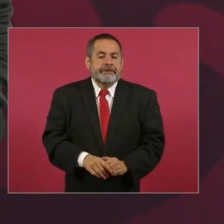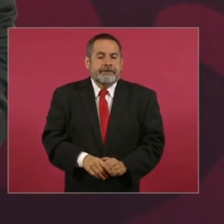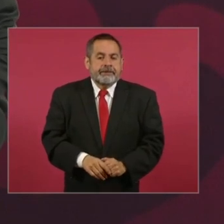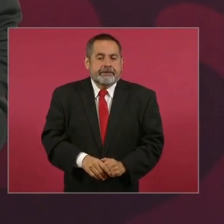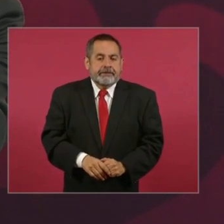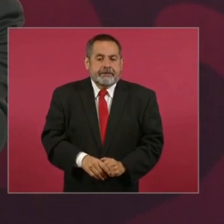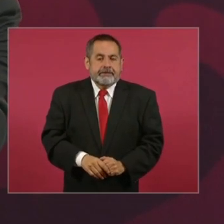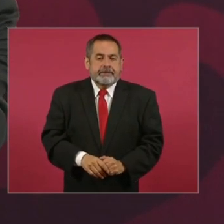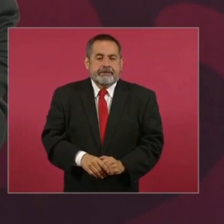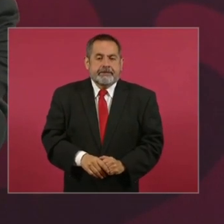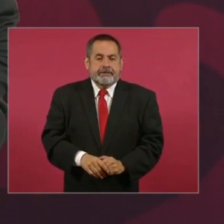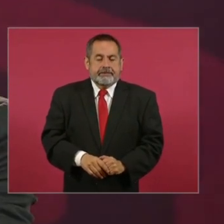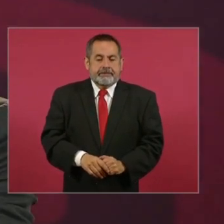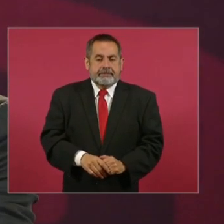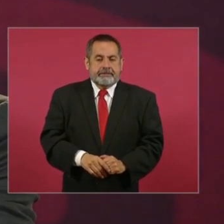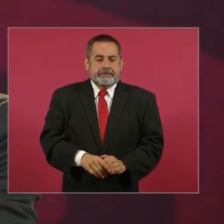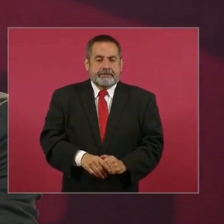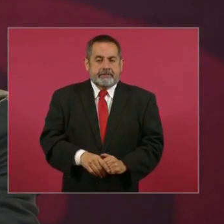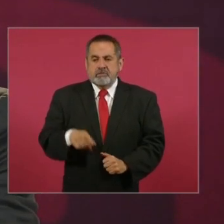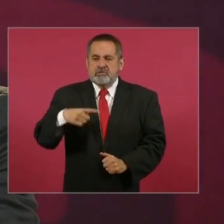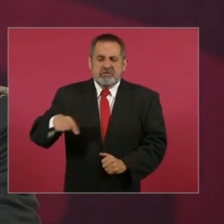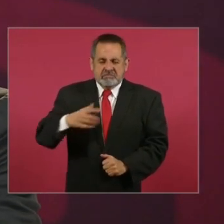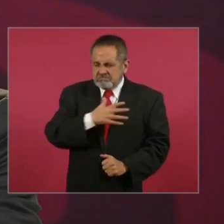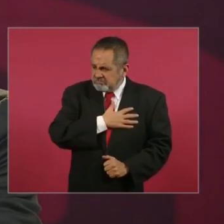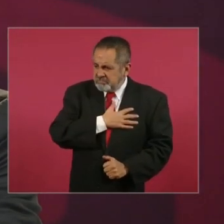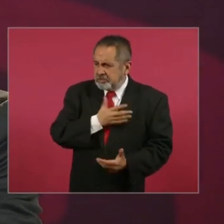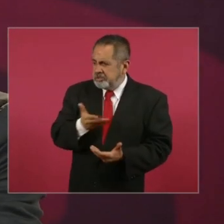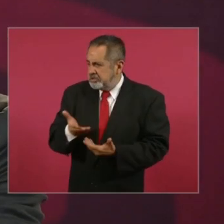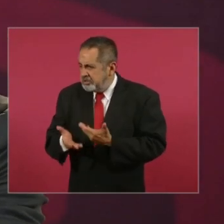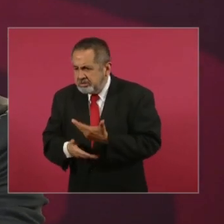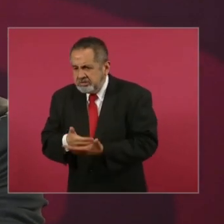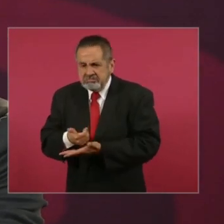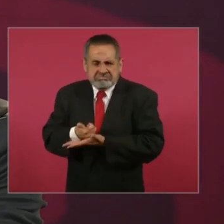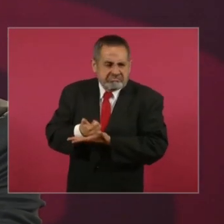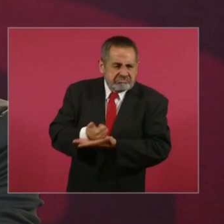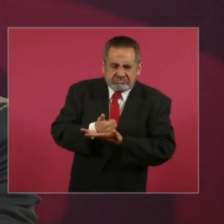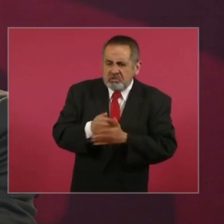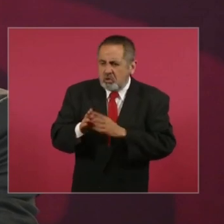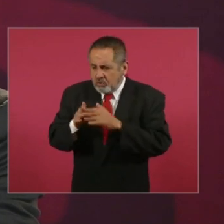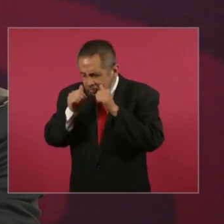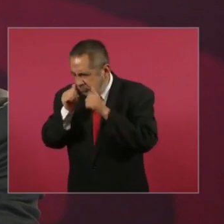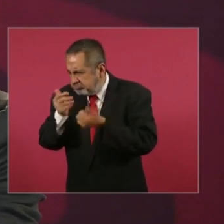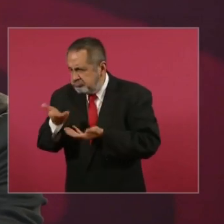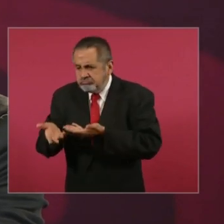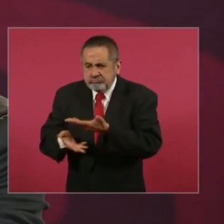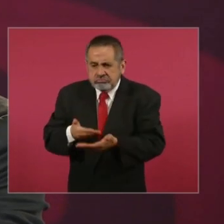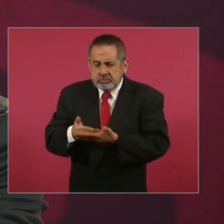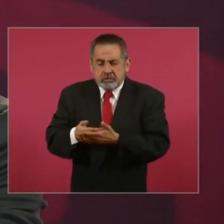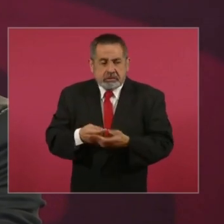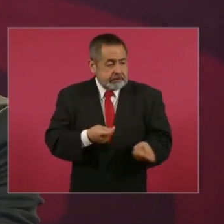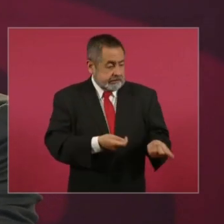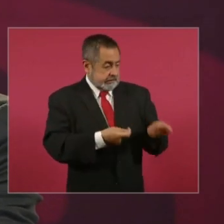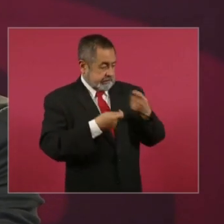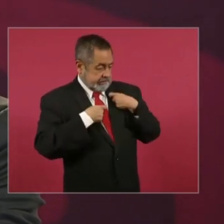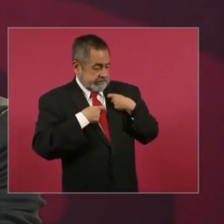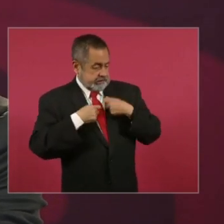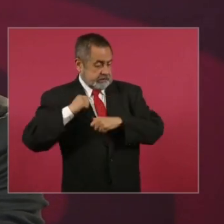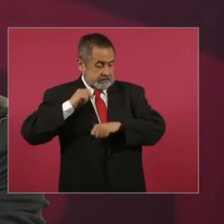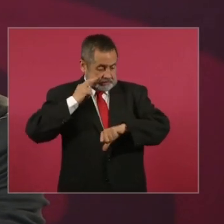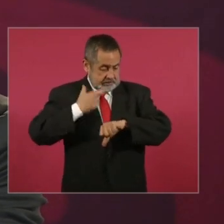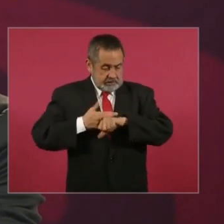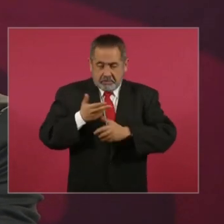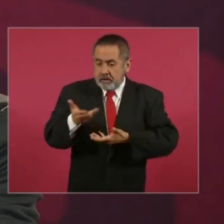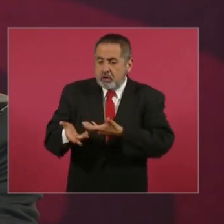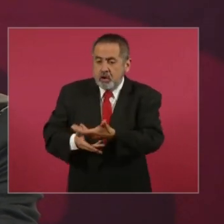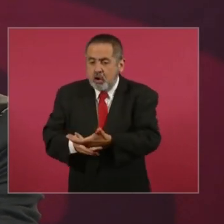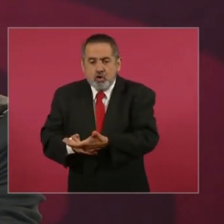y que tengan vocación de servicio, que quieran ocupar un cargo para servir, no